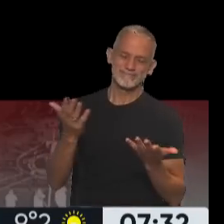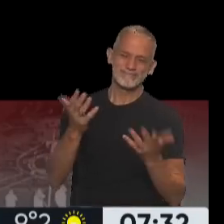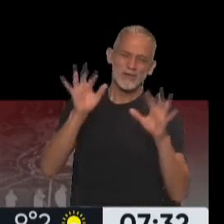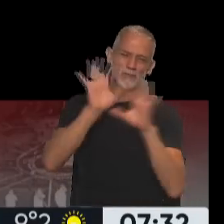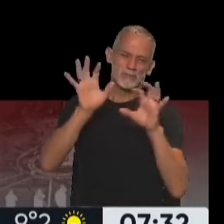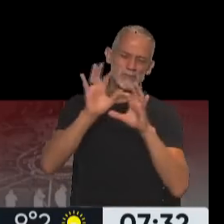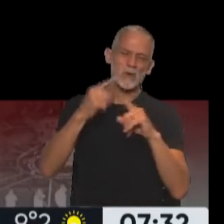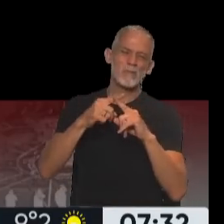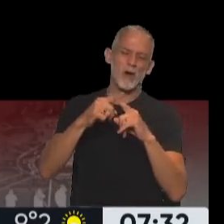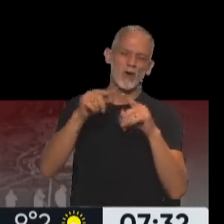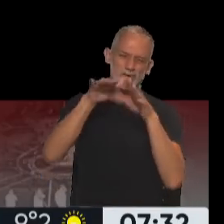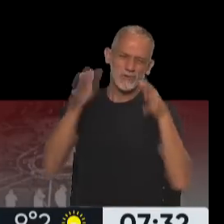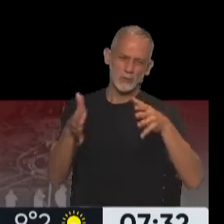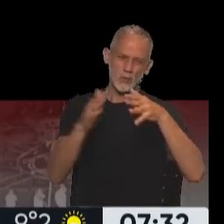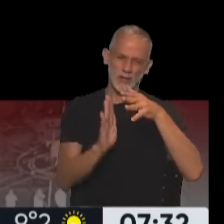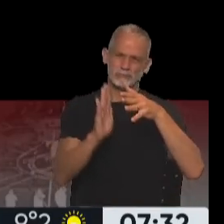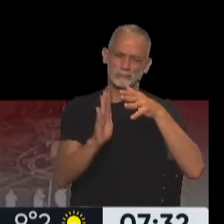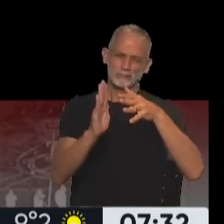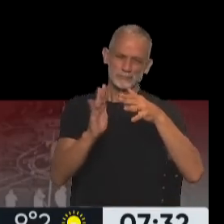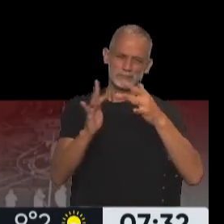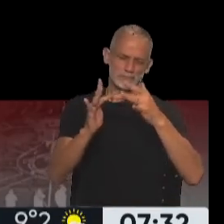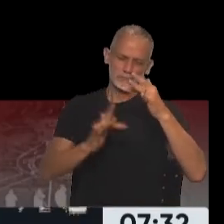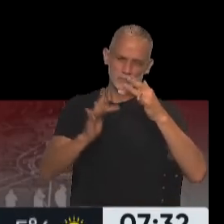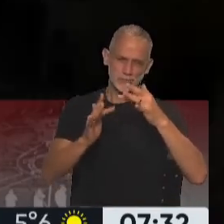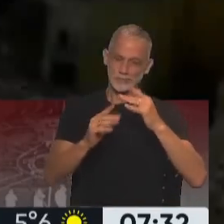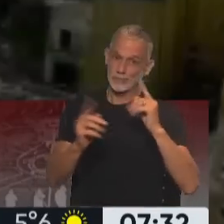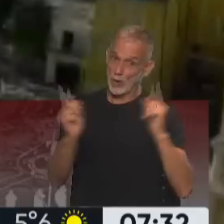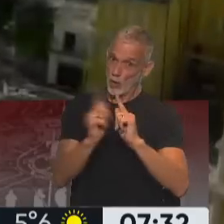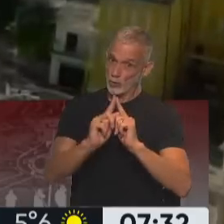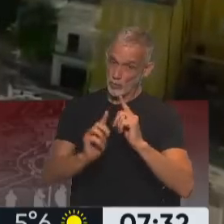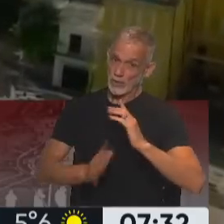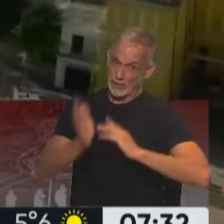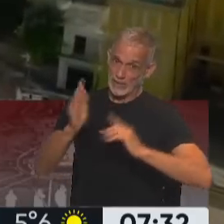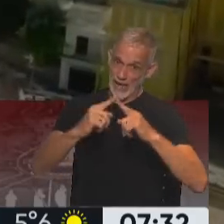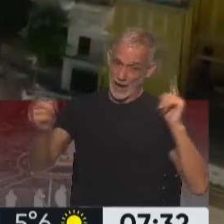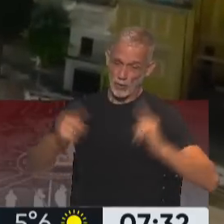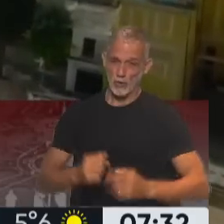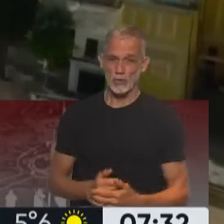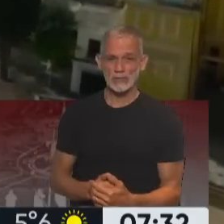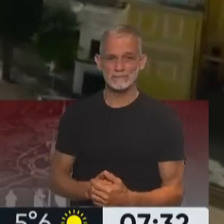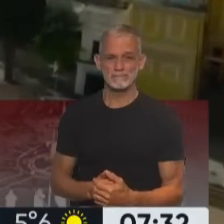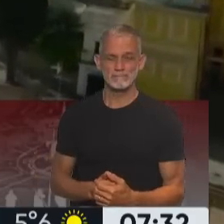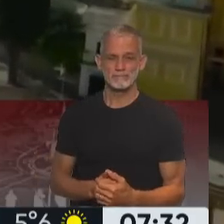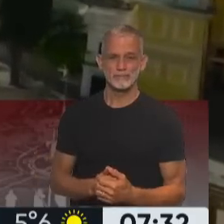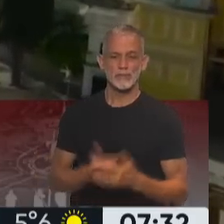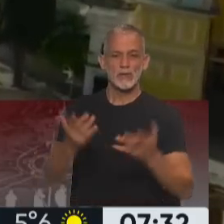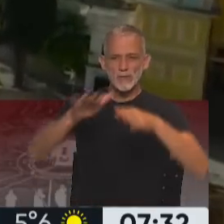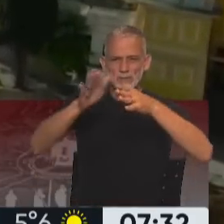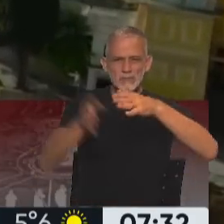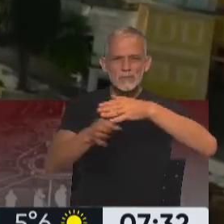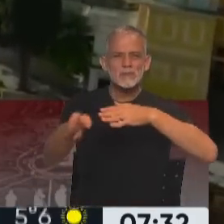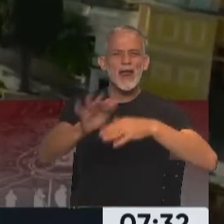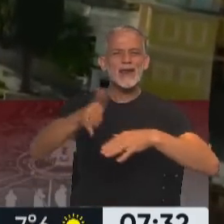Sí, un túnel cerrado. Y no es tan corto, dificulta... No, se lo ve, Desemboca cerca del Tíber.